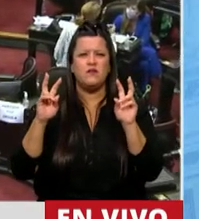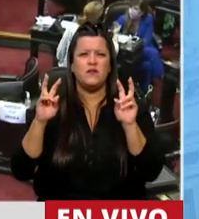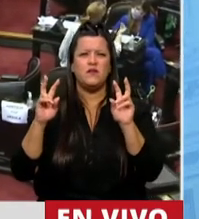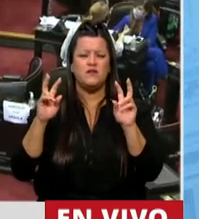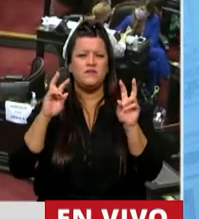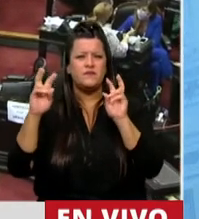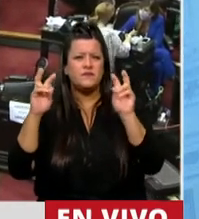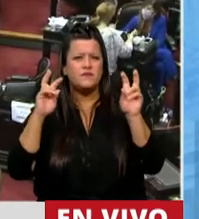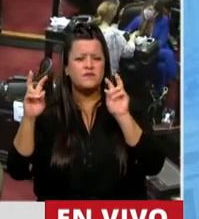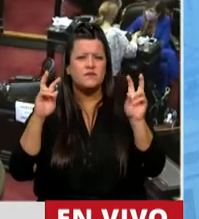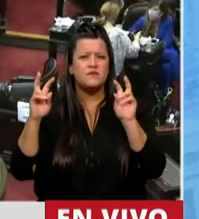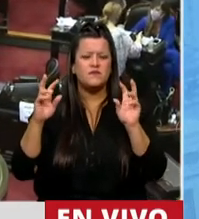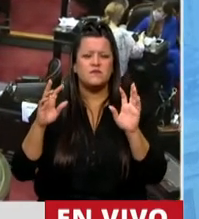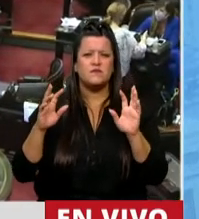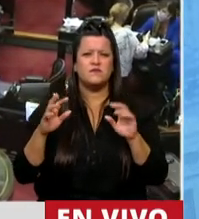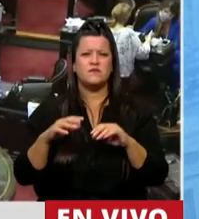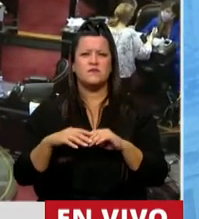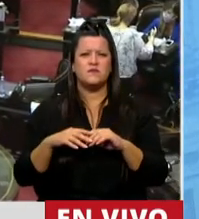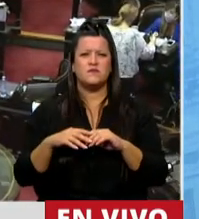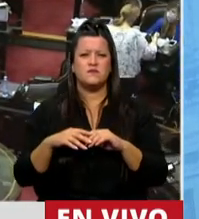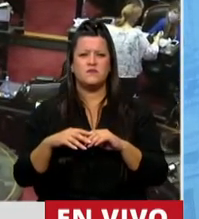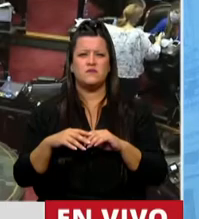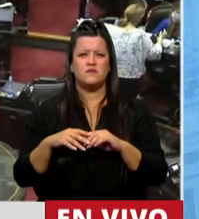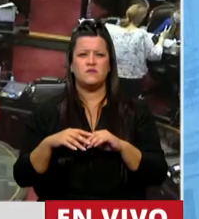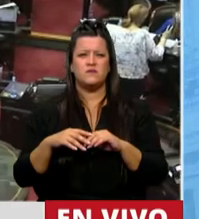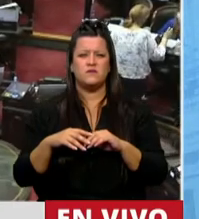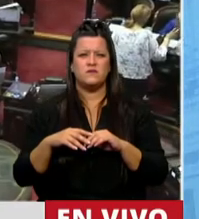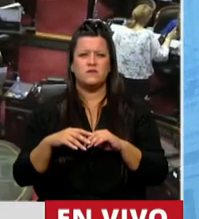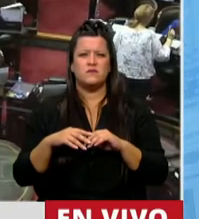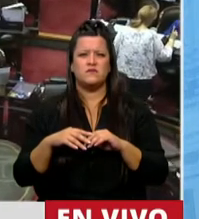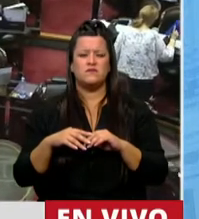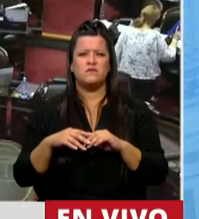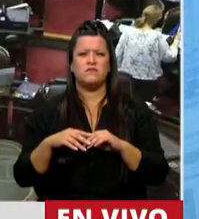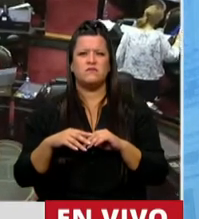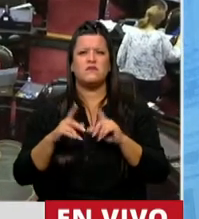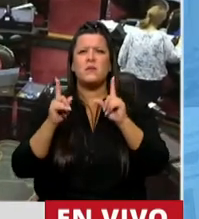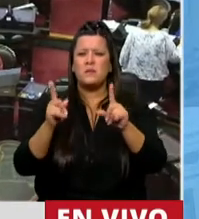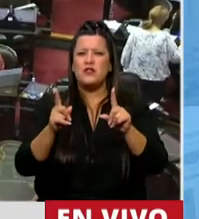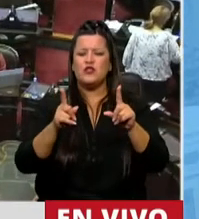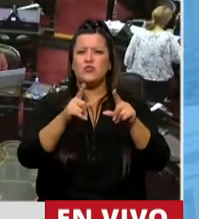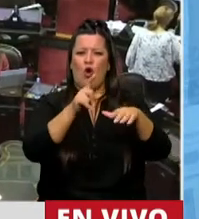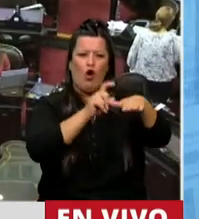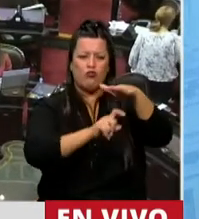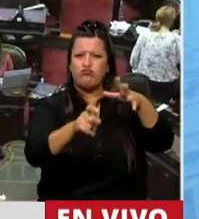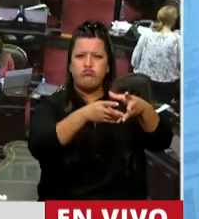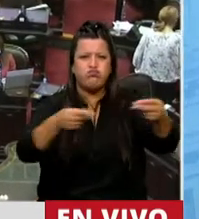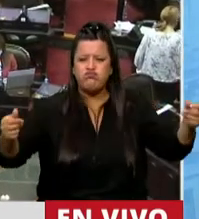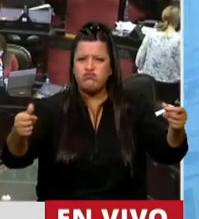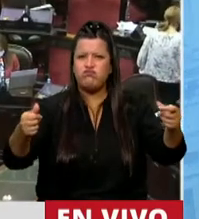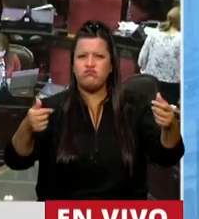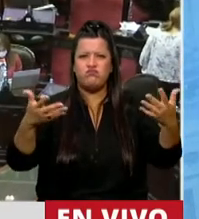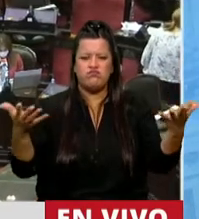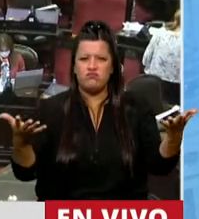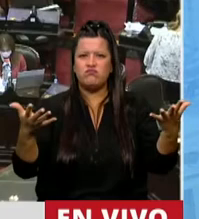familias frente al hecho que se ha producido como consecuencia de la desaparición